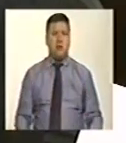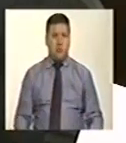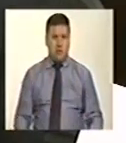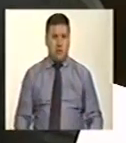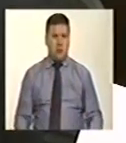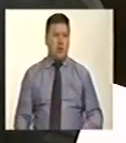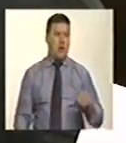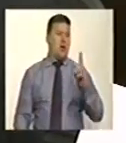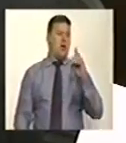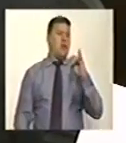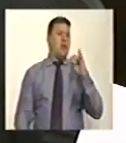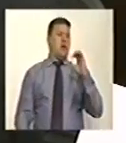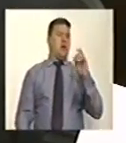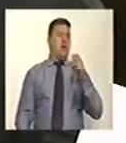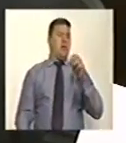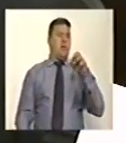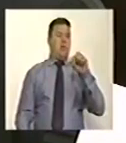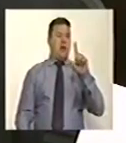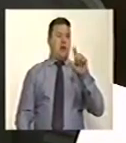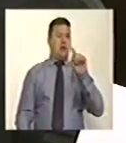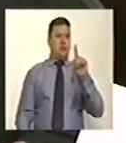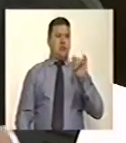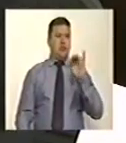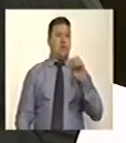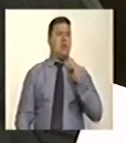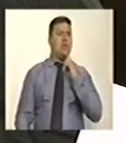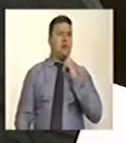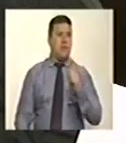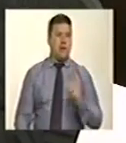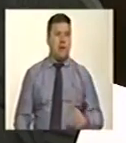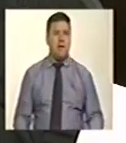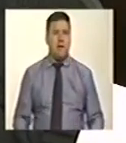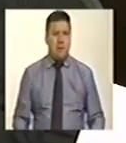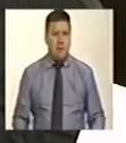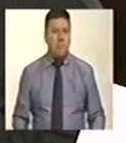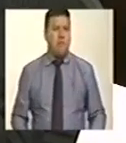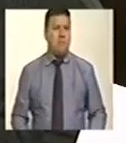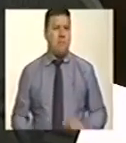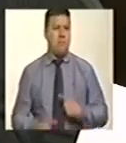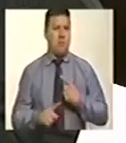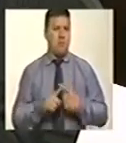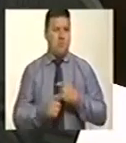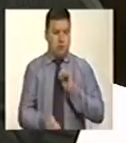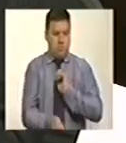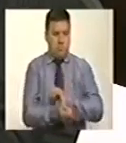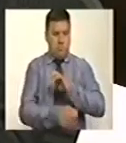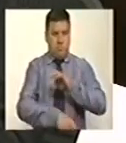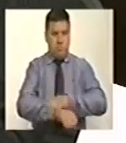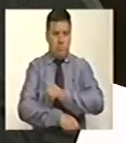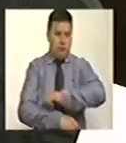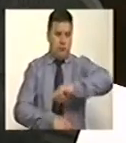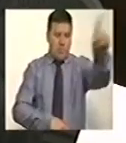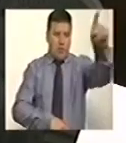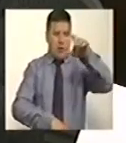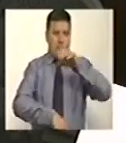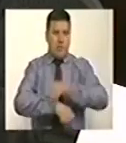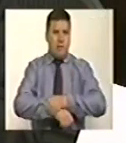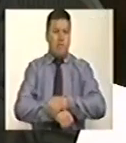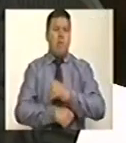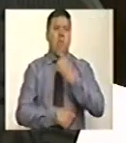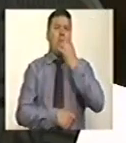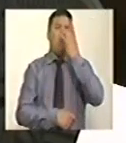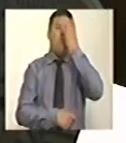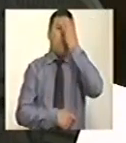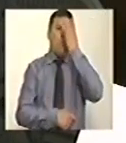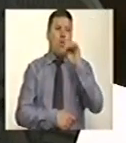Diego Palacio y Sabas Pretel fueron condenados por el testimonio